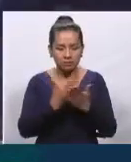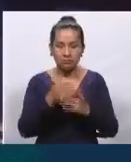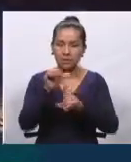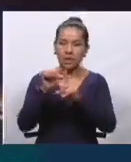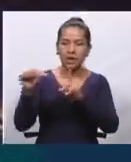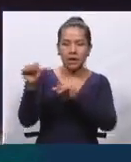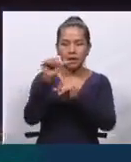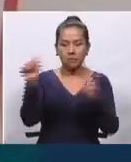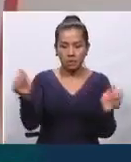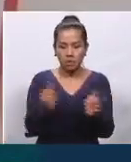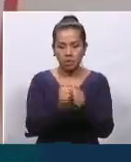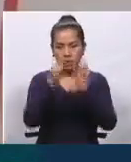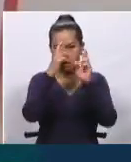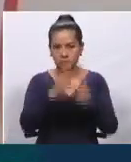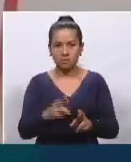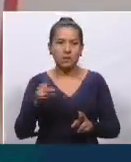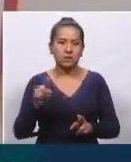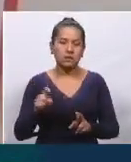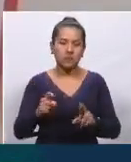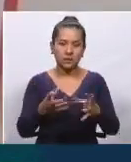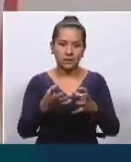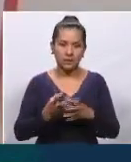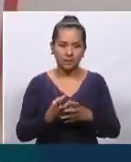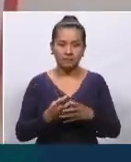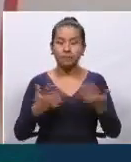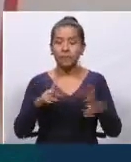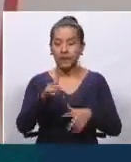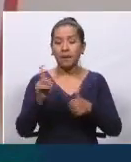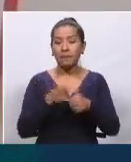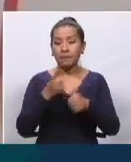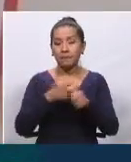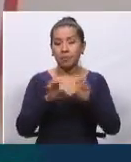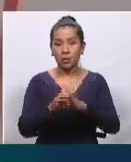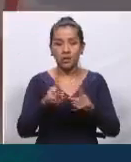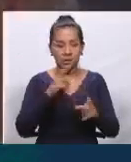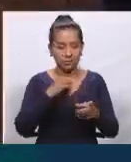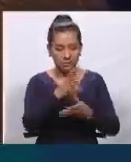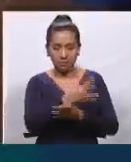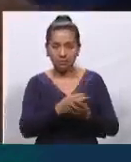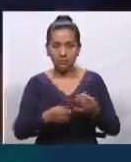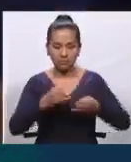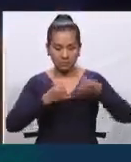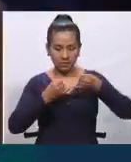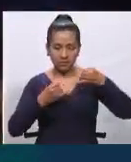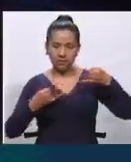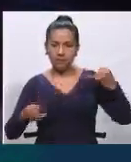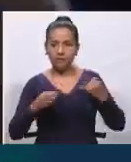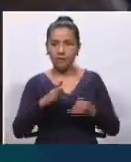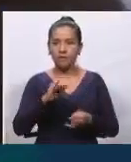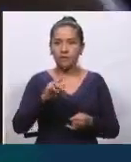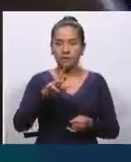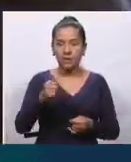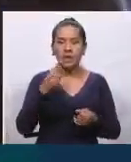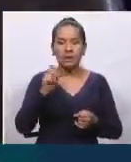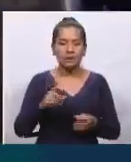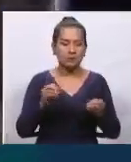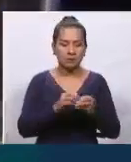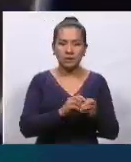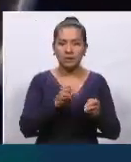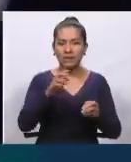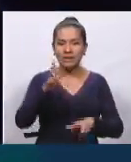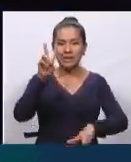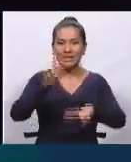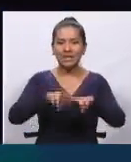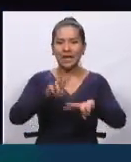ambiente. Pude trabajar con, primero para la obtención de fibra con un extracto de salmuera. Para